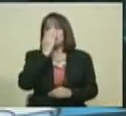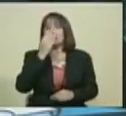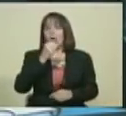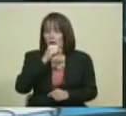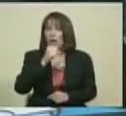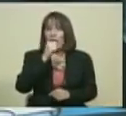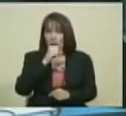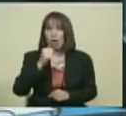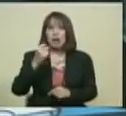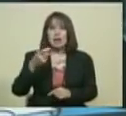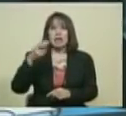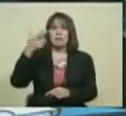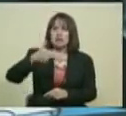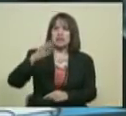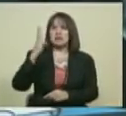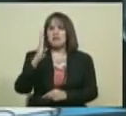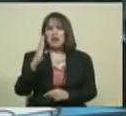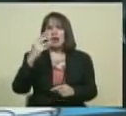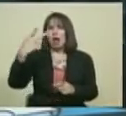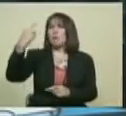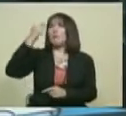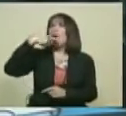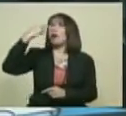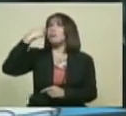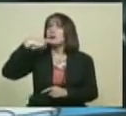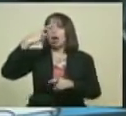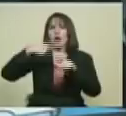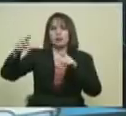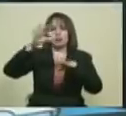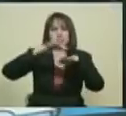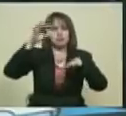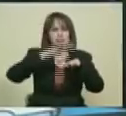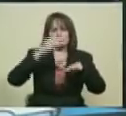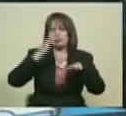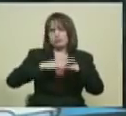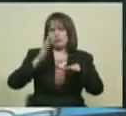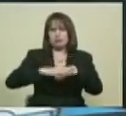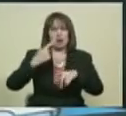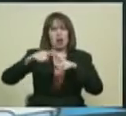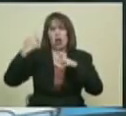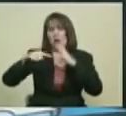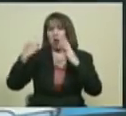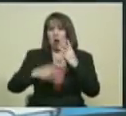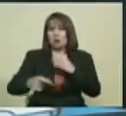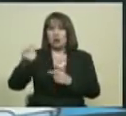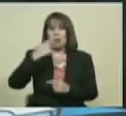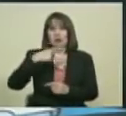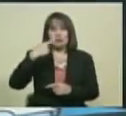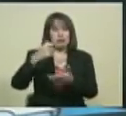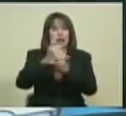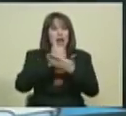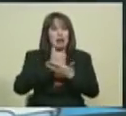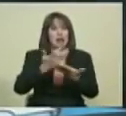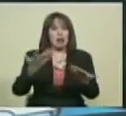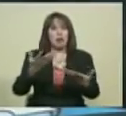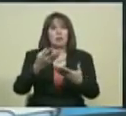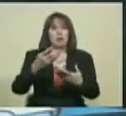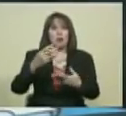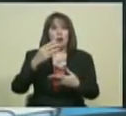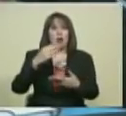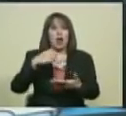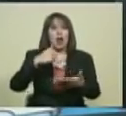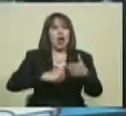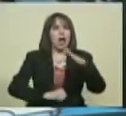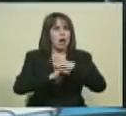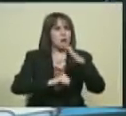hepatitis B, la polio oral, pentavalente, antimalárica, trivalente, etcétera. Esto se hace con el apoyo de la Organización Panamericana de